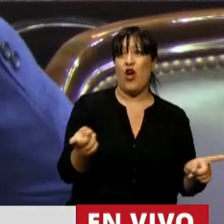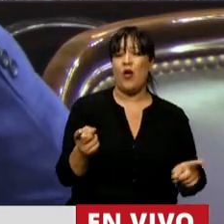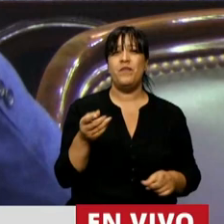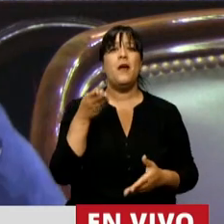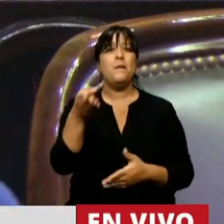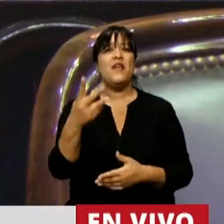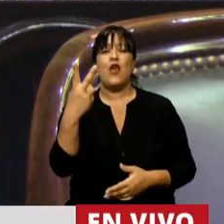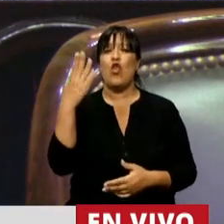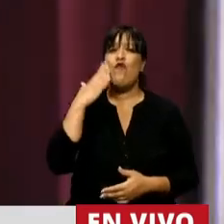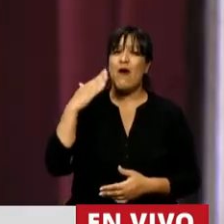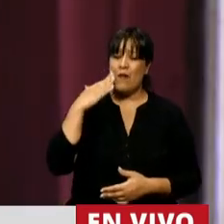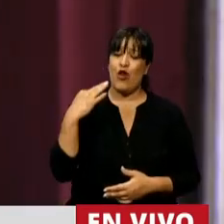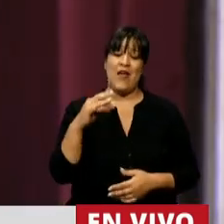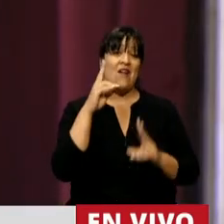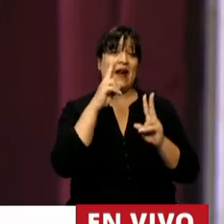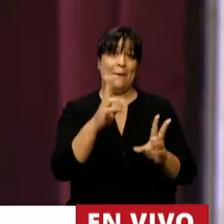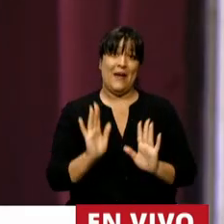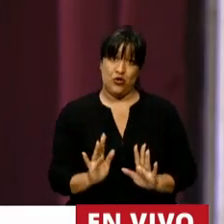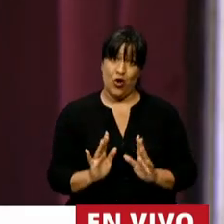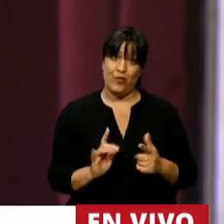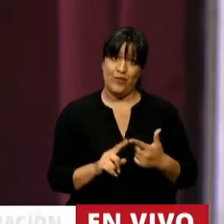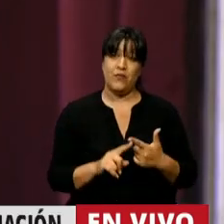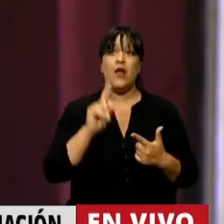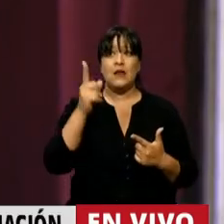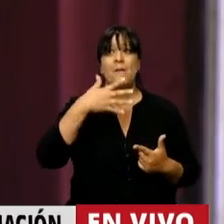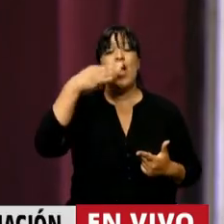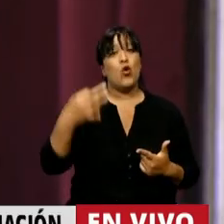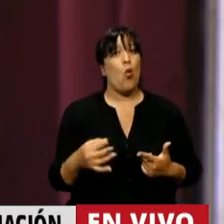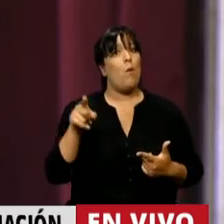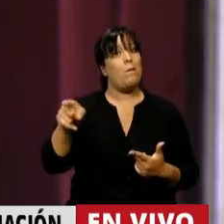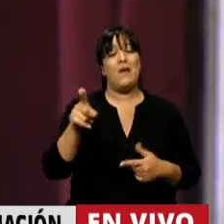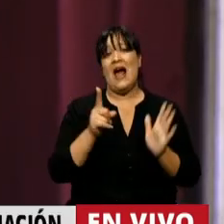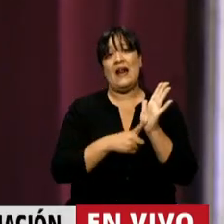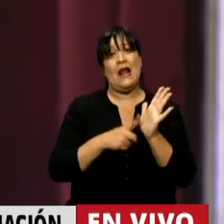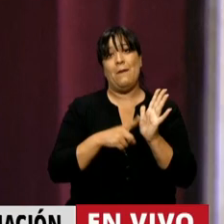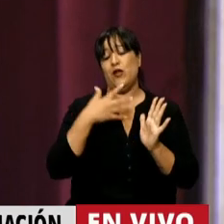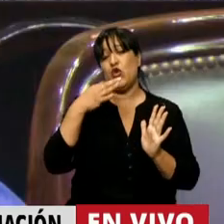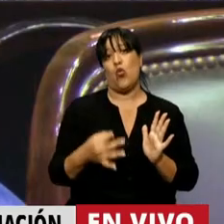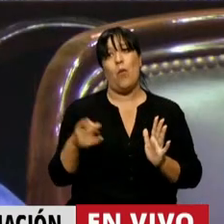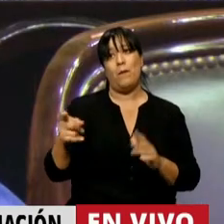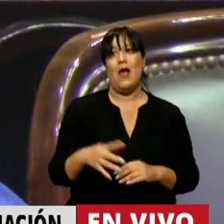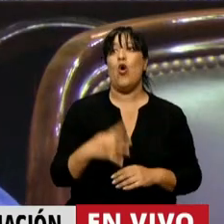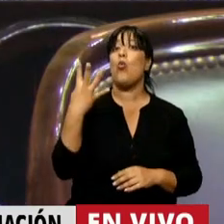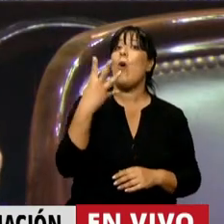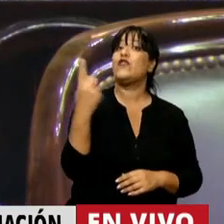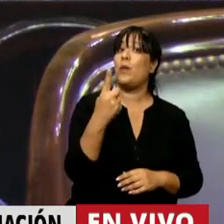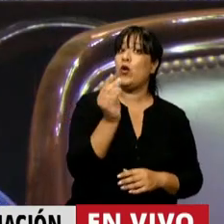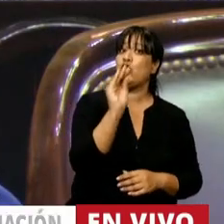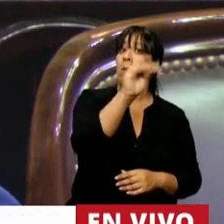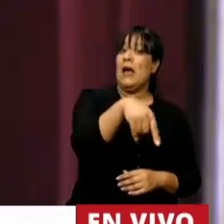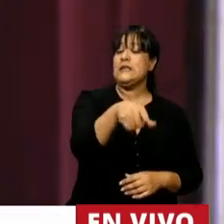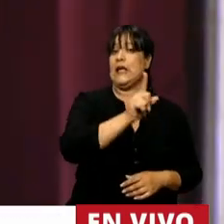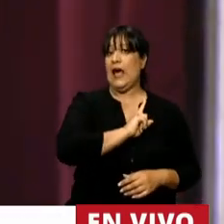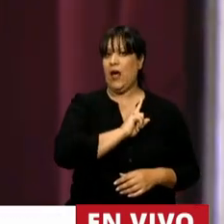el primero que sea respetuoso con los otros diputados y el segundo que usted cumpla con lo que establece el reglamento. 4 minutos, presidente. Hacen los demás. 4 minutos, termino.